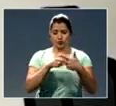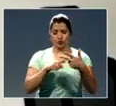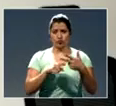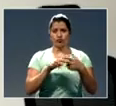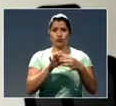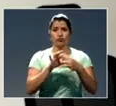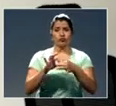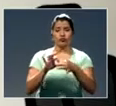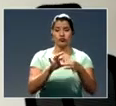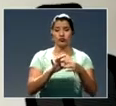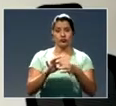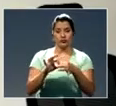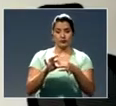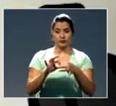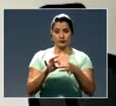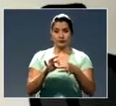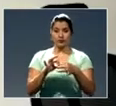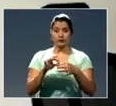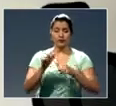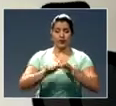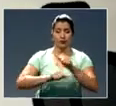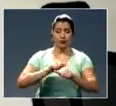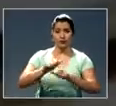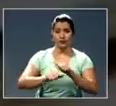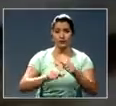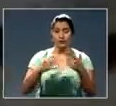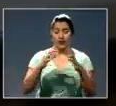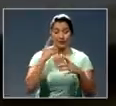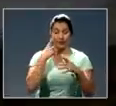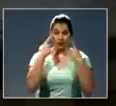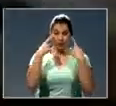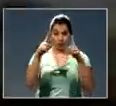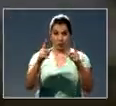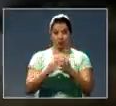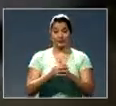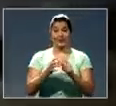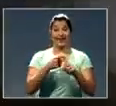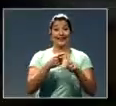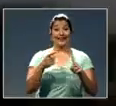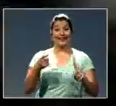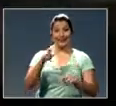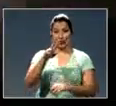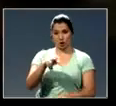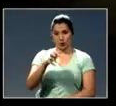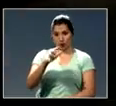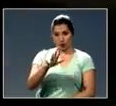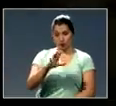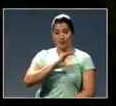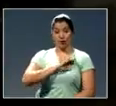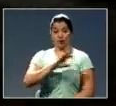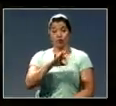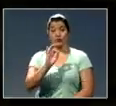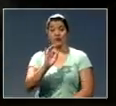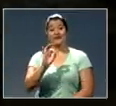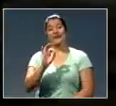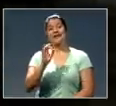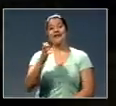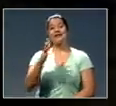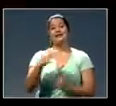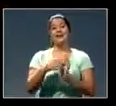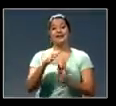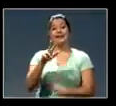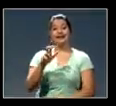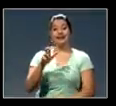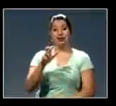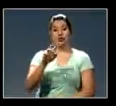paliar el fenómeno que se ha venido dando, dar resultados. Desde el 2015 la policía incautó 15.341 aparatos celulares